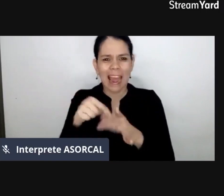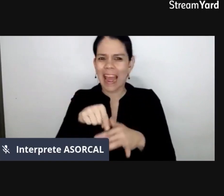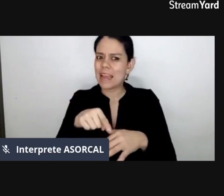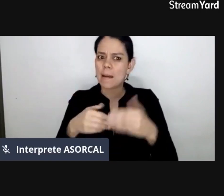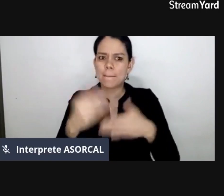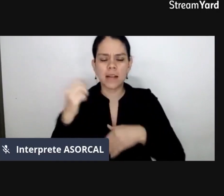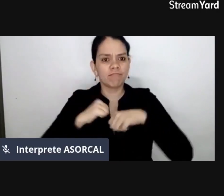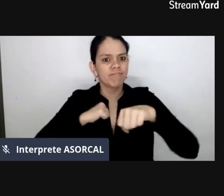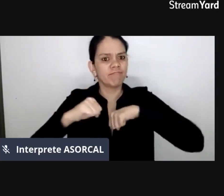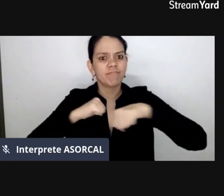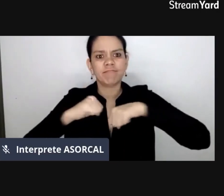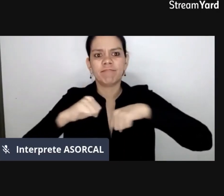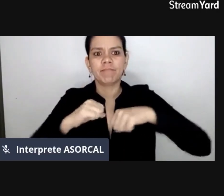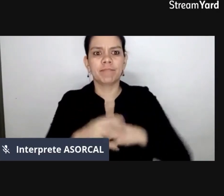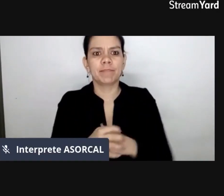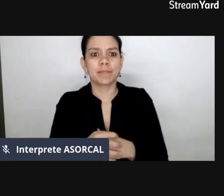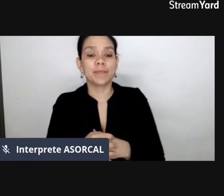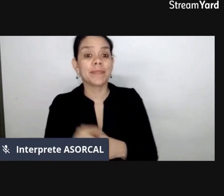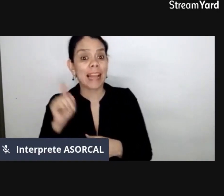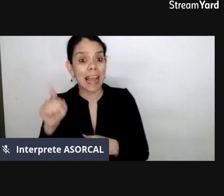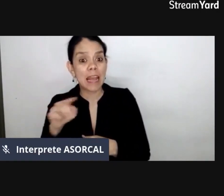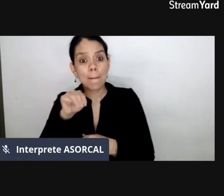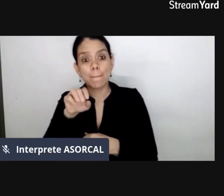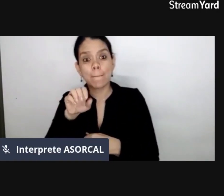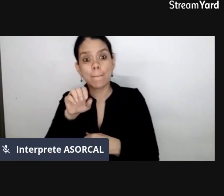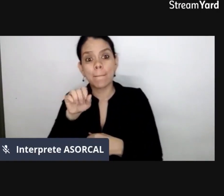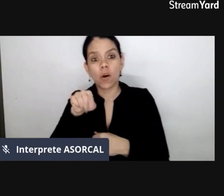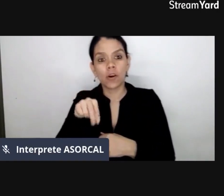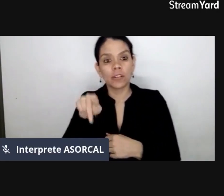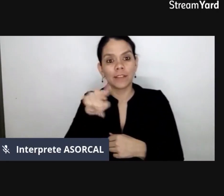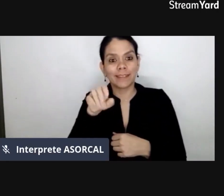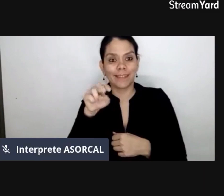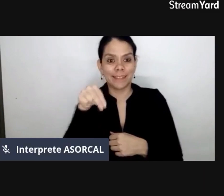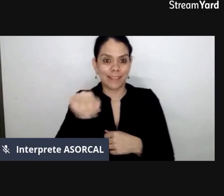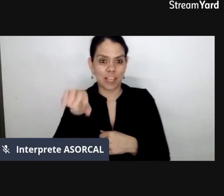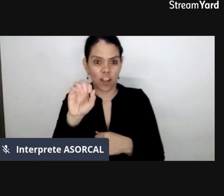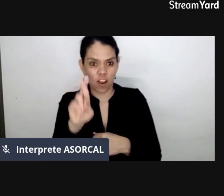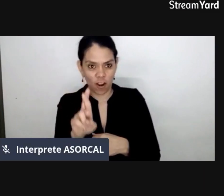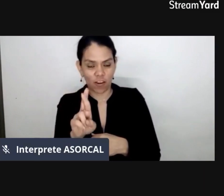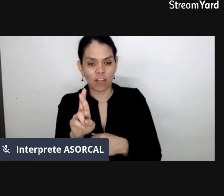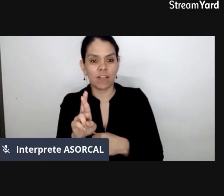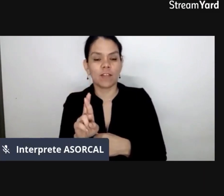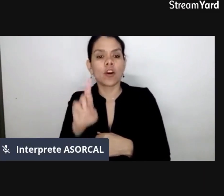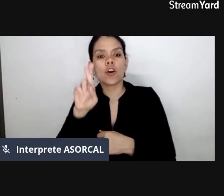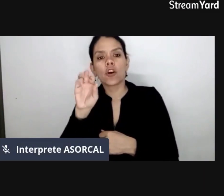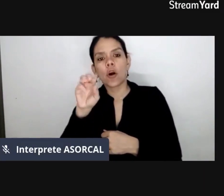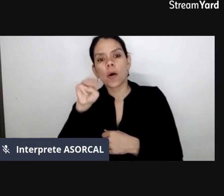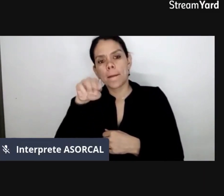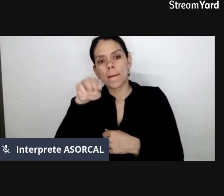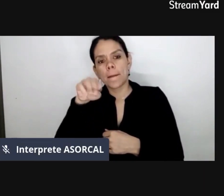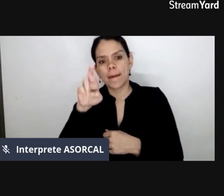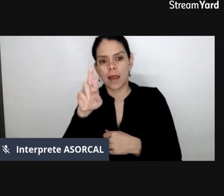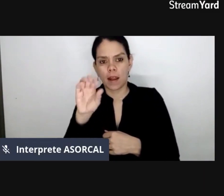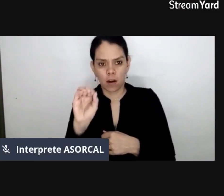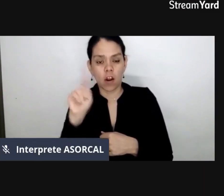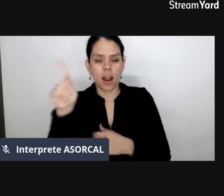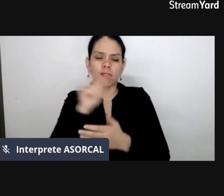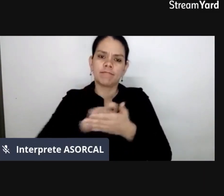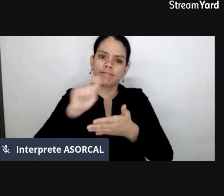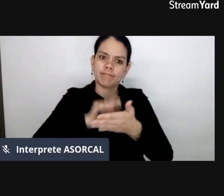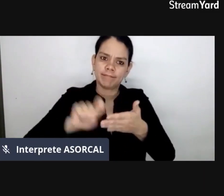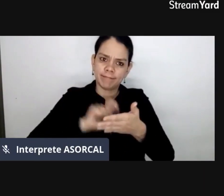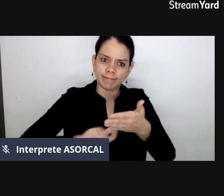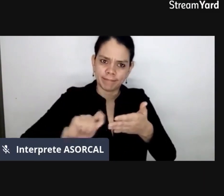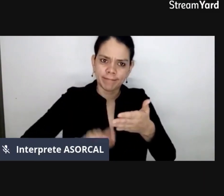Romero le dedicó una de sus cartas pastorales, la tercera, al derecho de organización de los movimientos